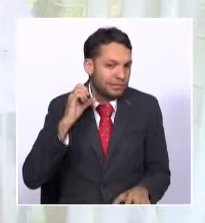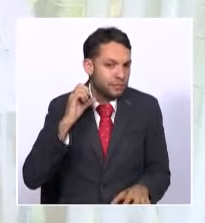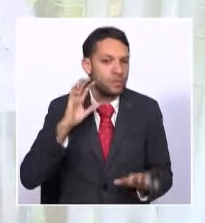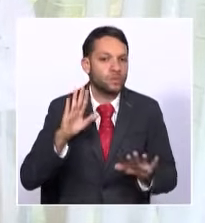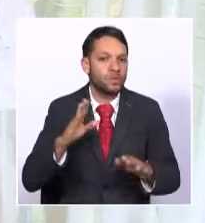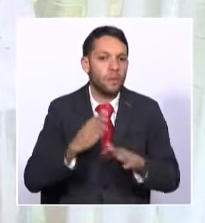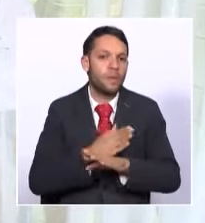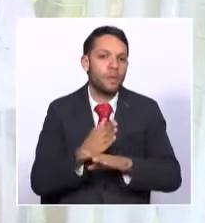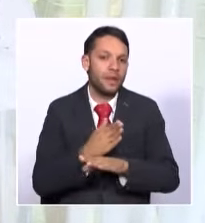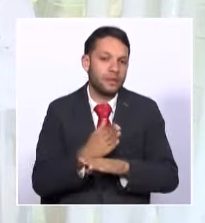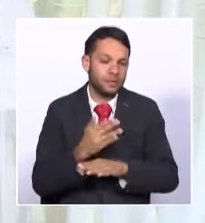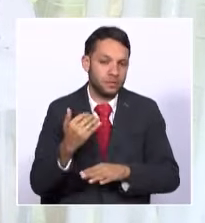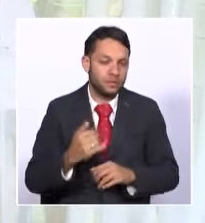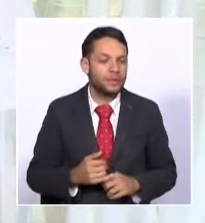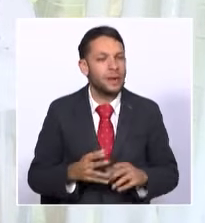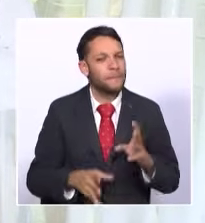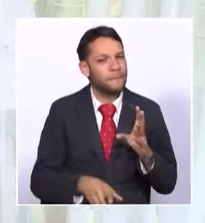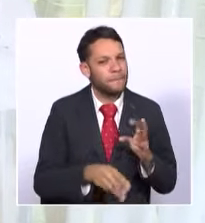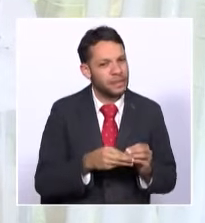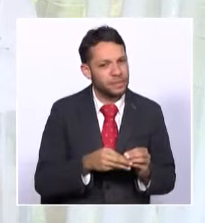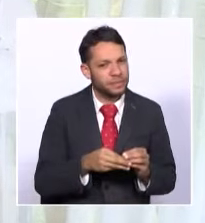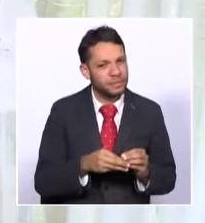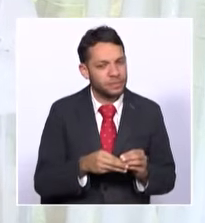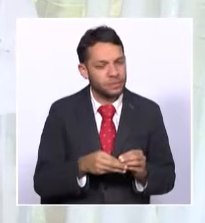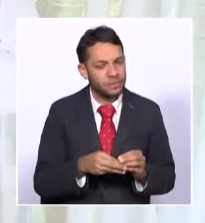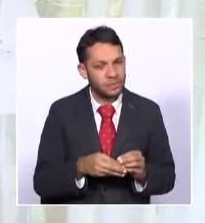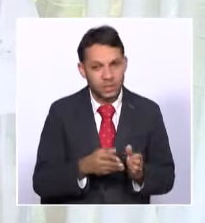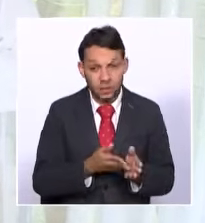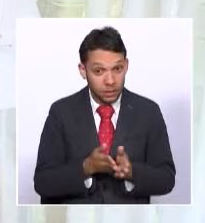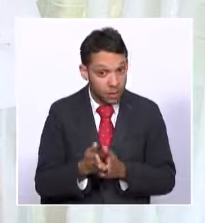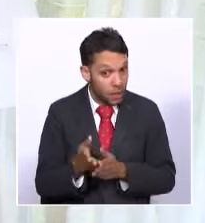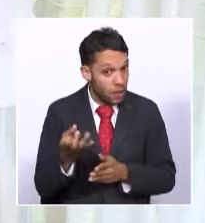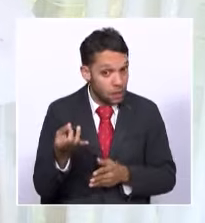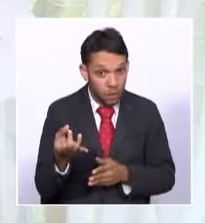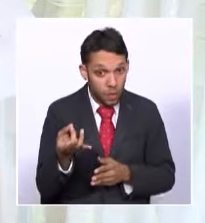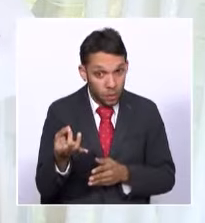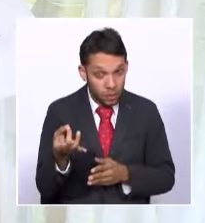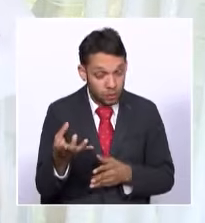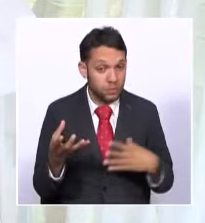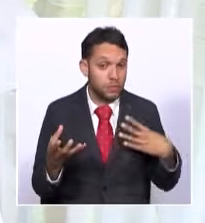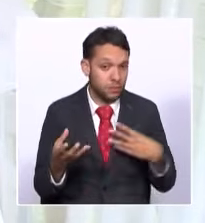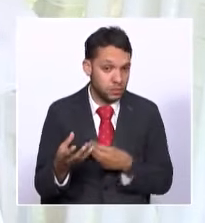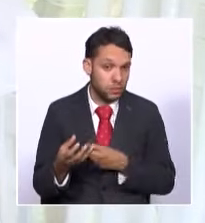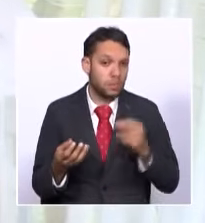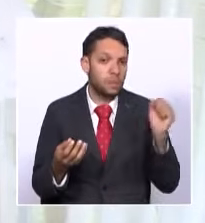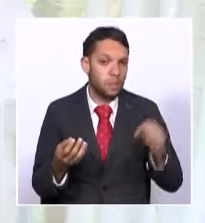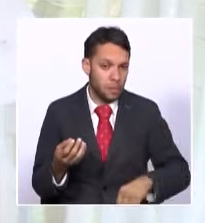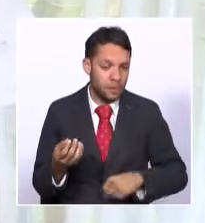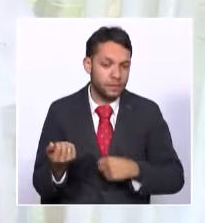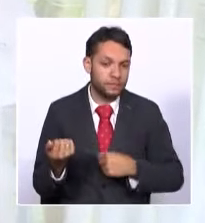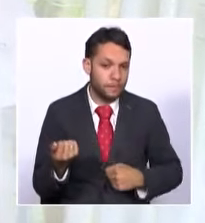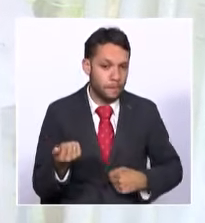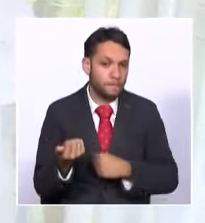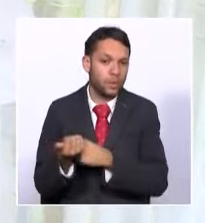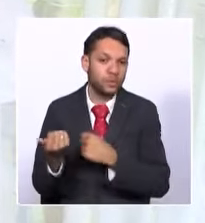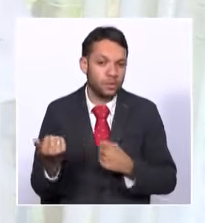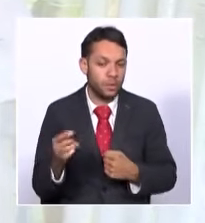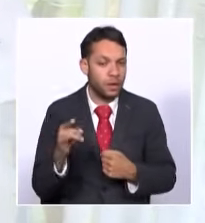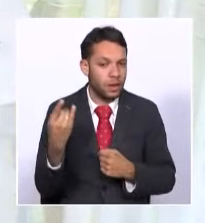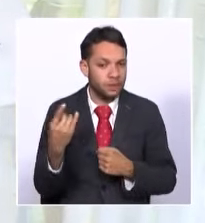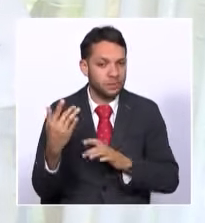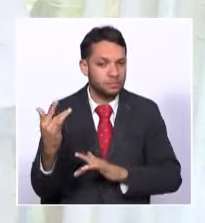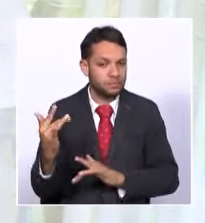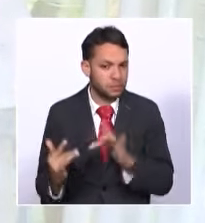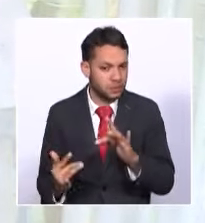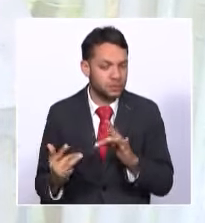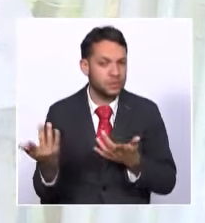neurológico, pero tiene que quedarse con el dolor, pudiendo ayudarle con ese acortamiento que tiene y